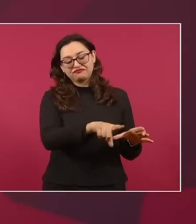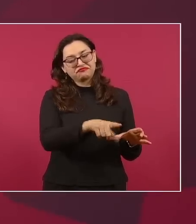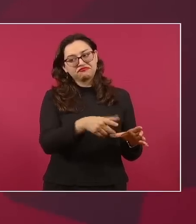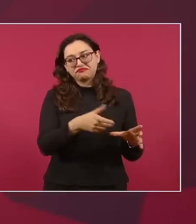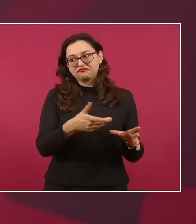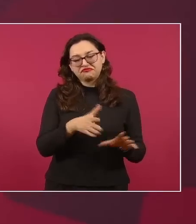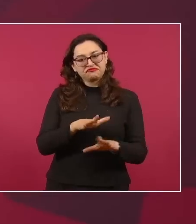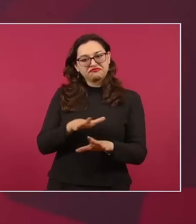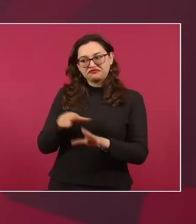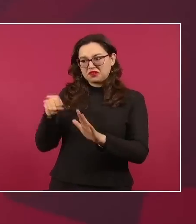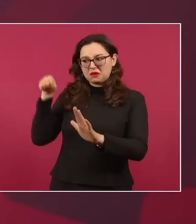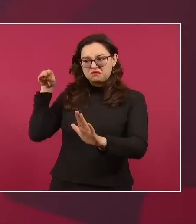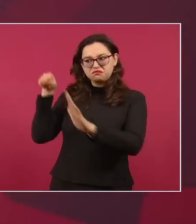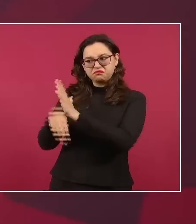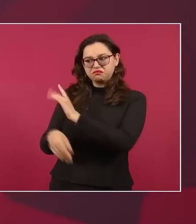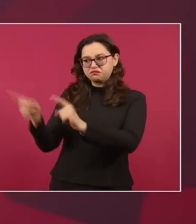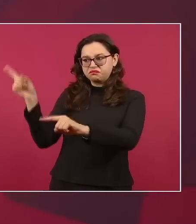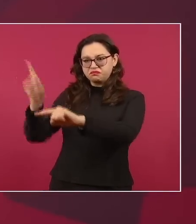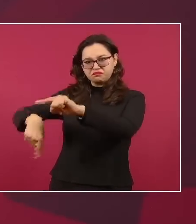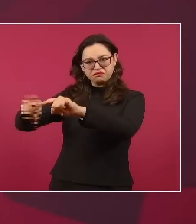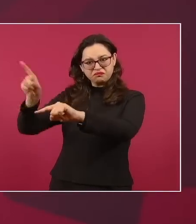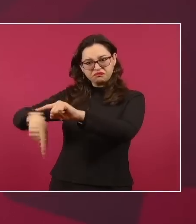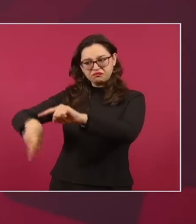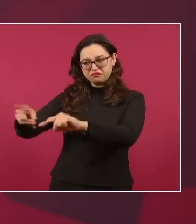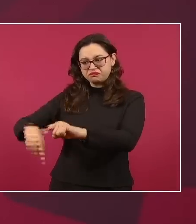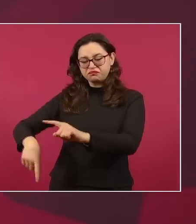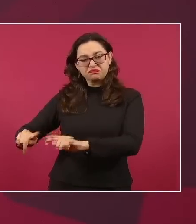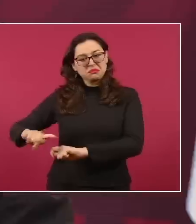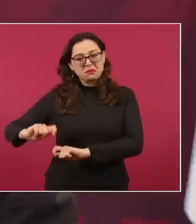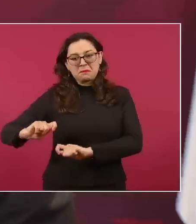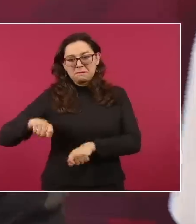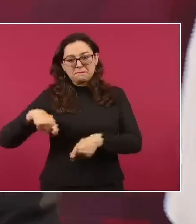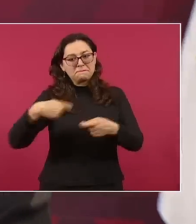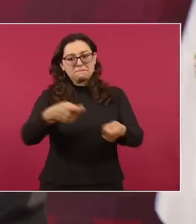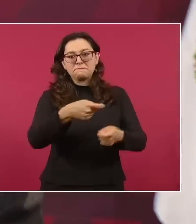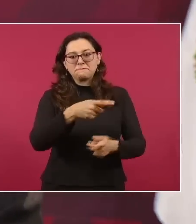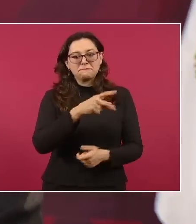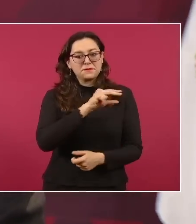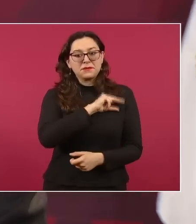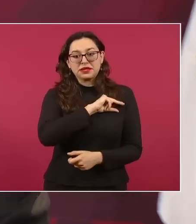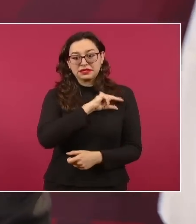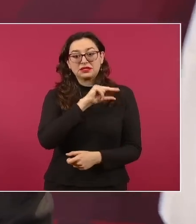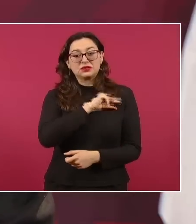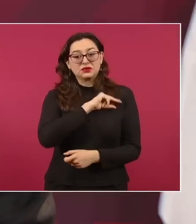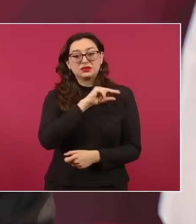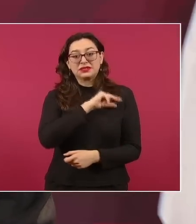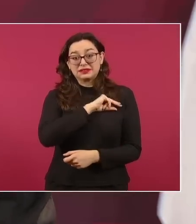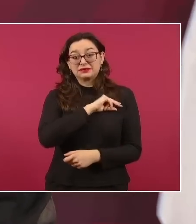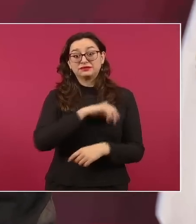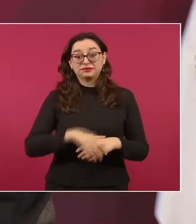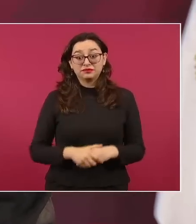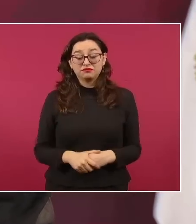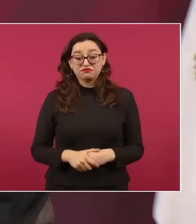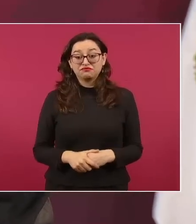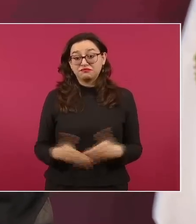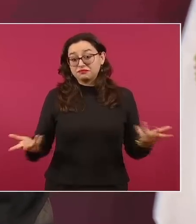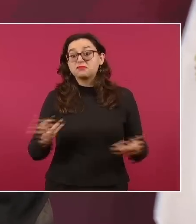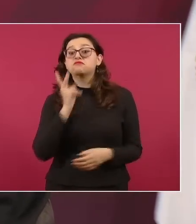Lo lograron hasta cierto punto en la petroquímica.